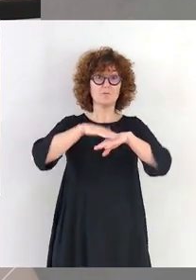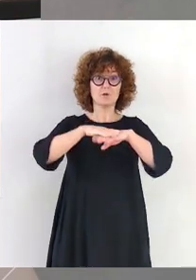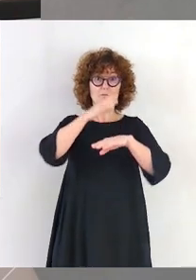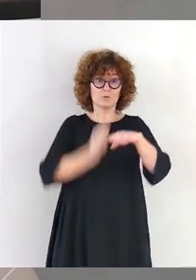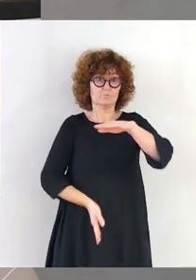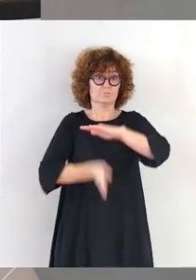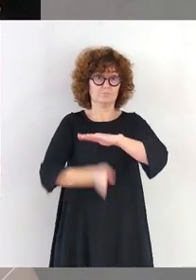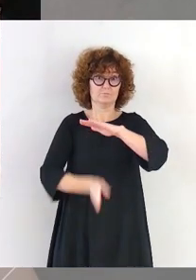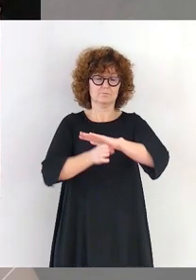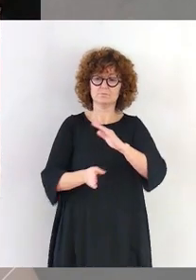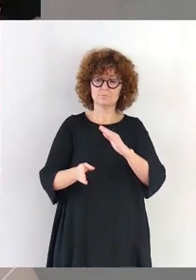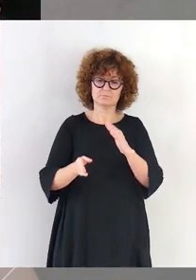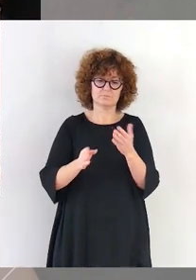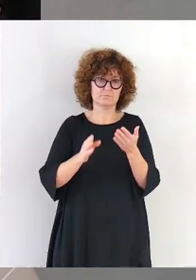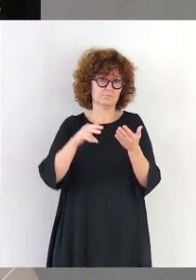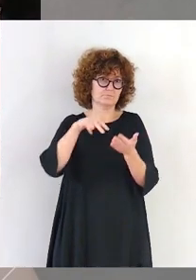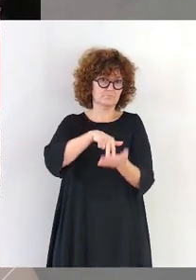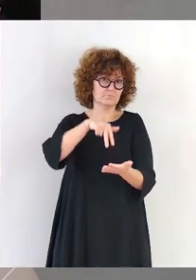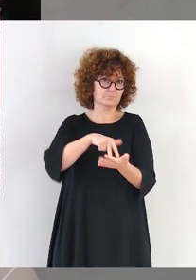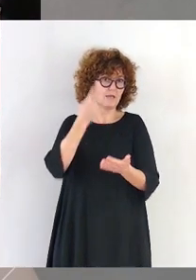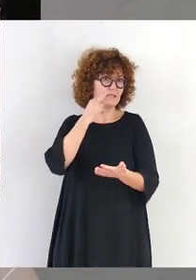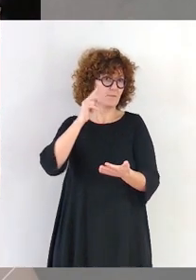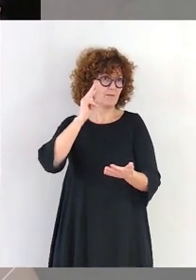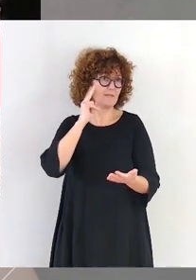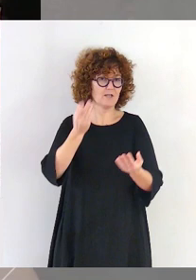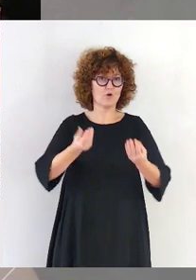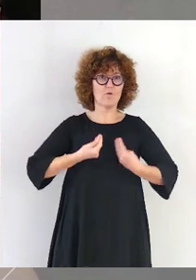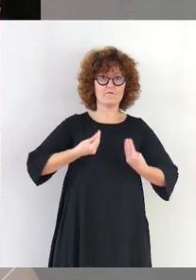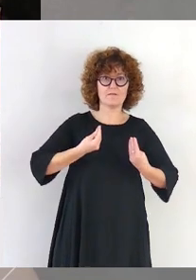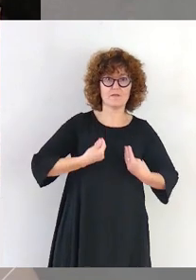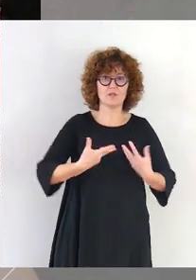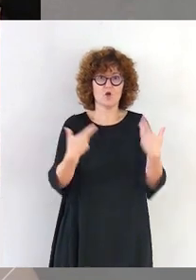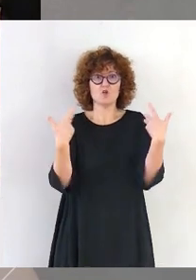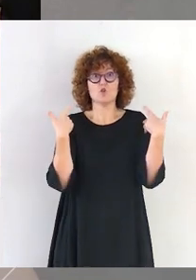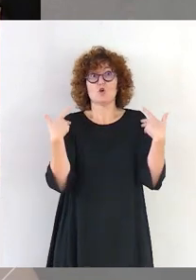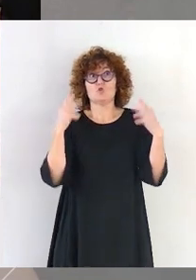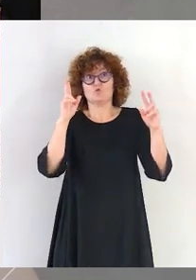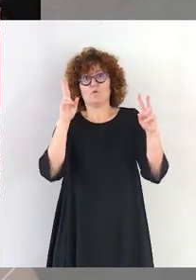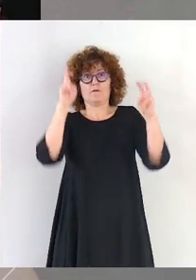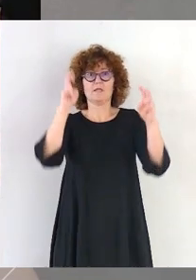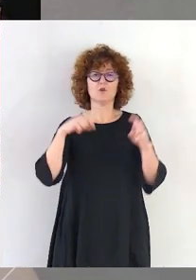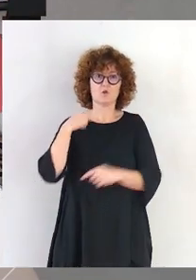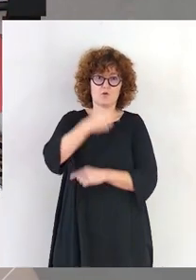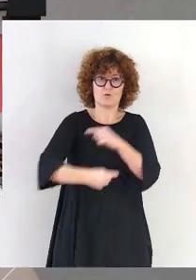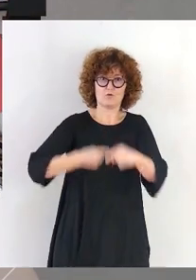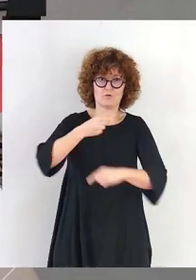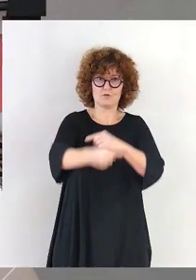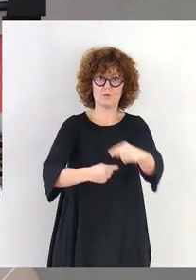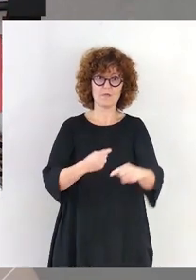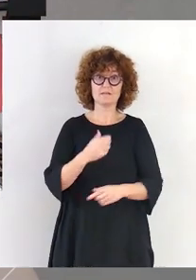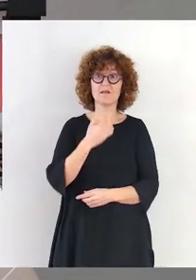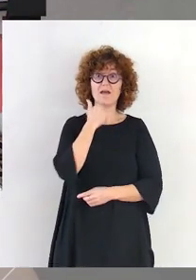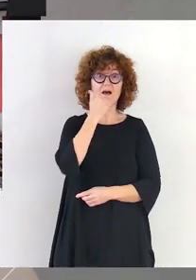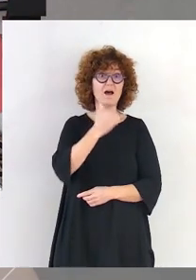aquí porque seguimos viviendo experimentando o diría que sufriendo las consecuencias de algo que